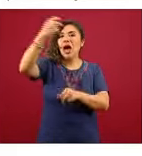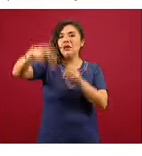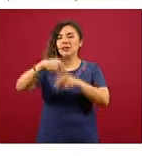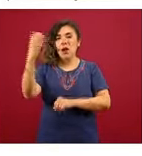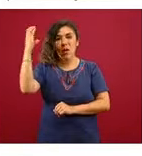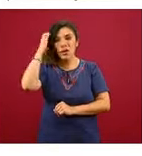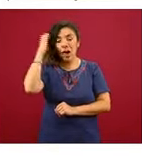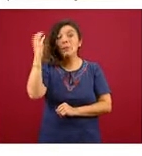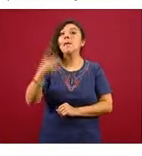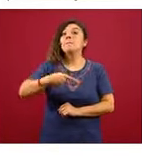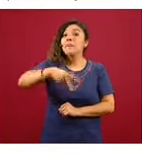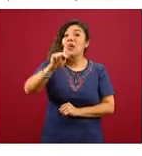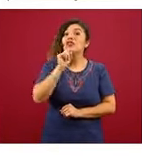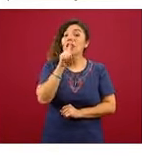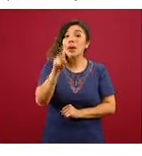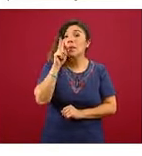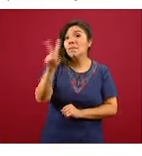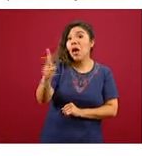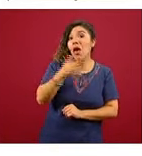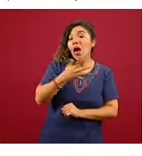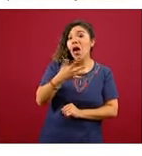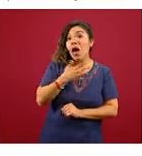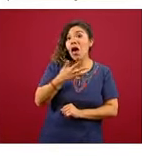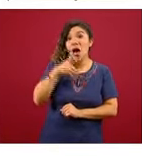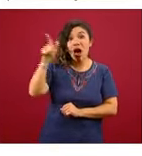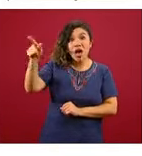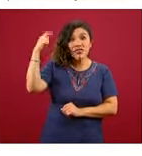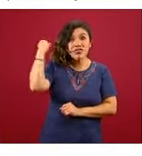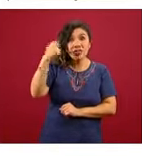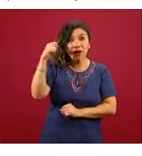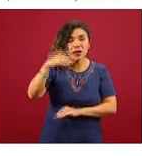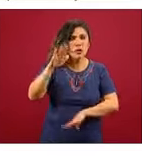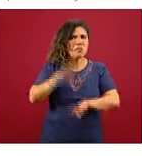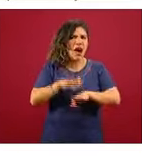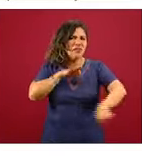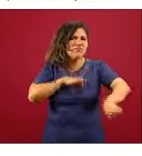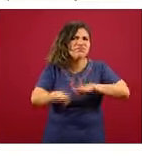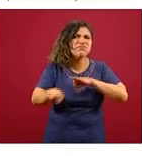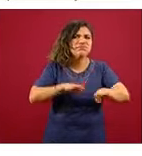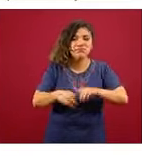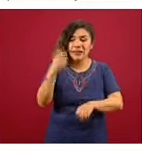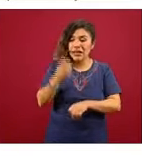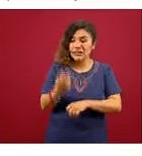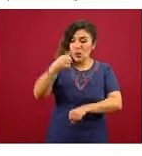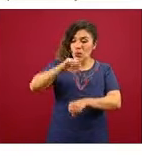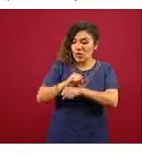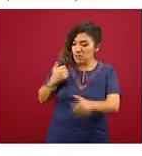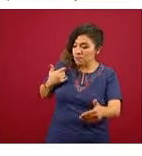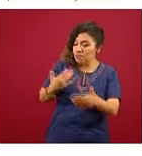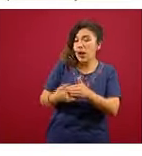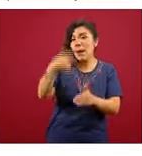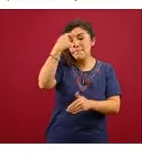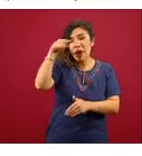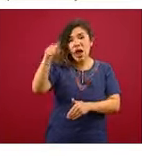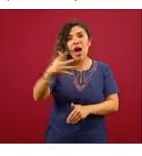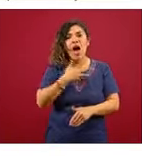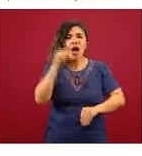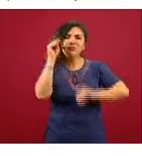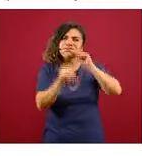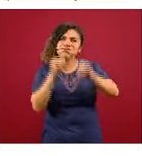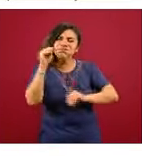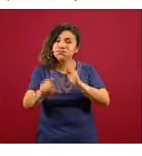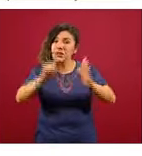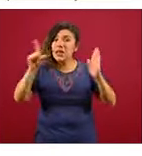disponibilidad, pero además también vean cómo Tabasco ha trabajado arduamente durante esta semana para poder tener lista la